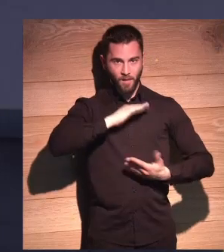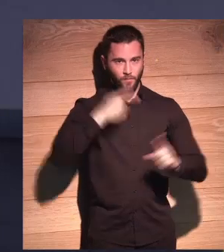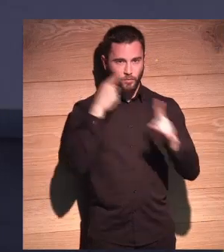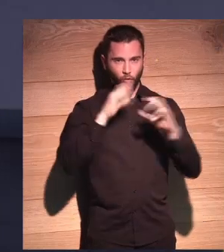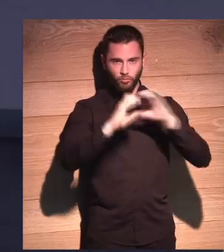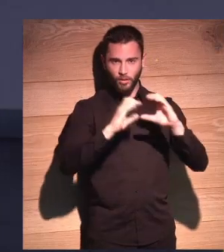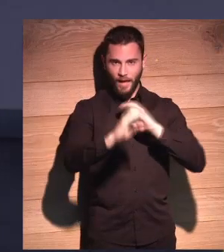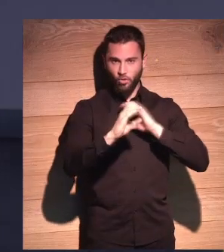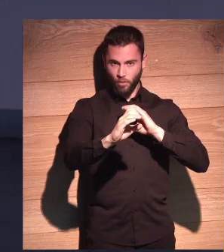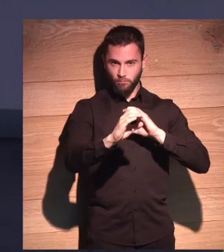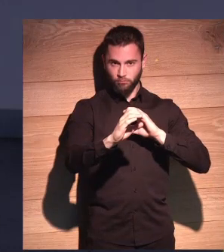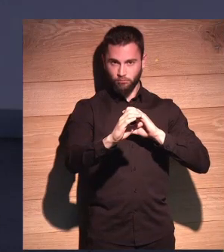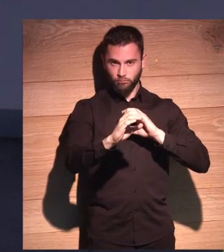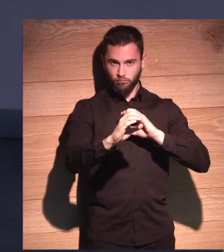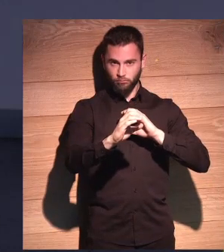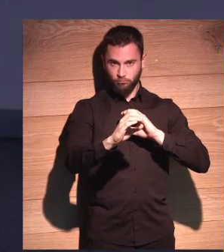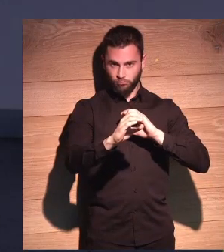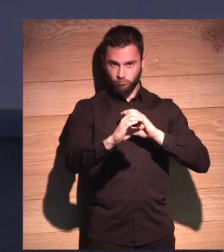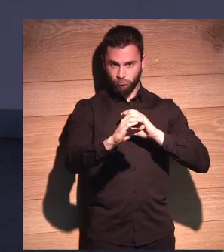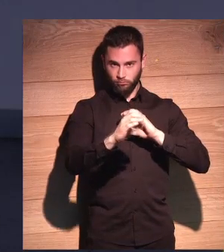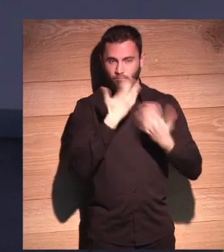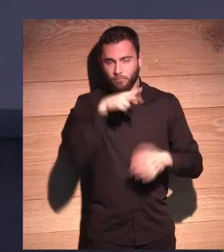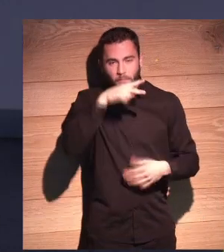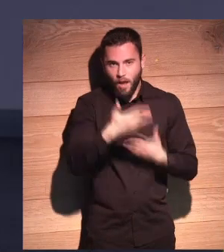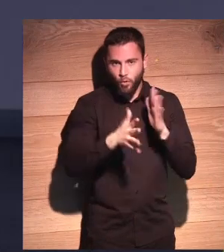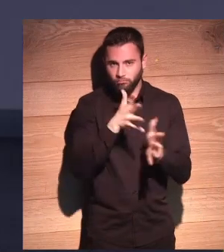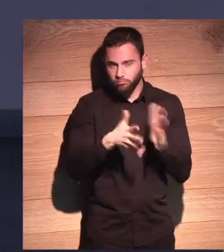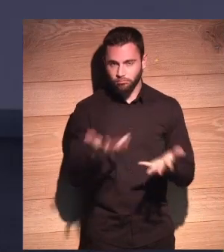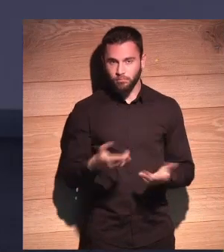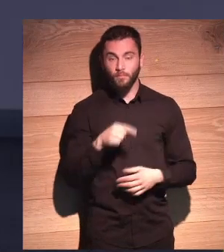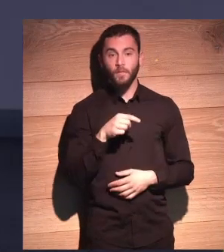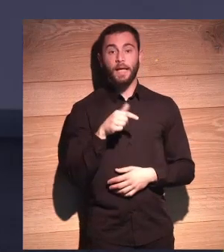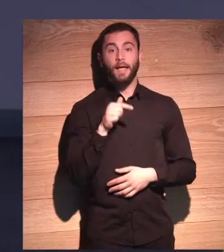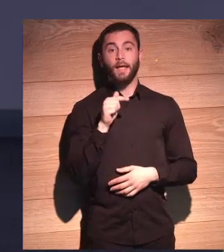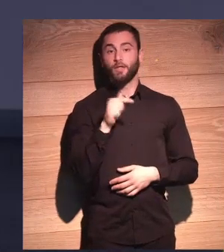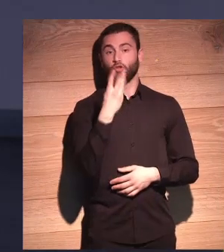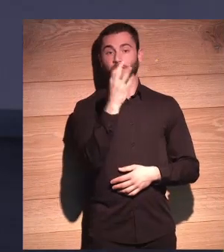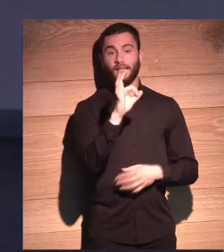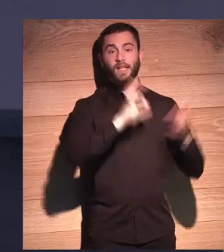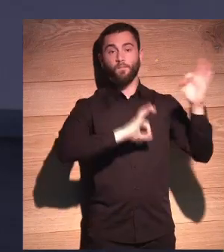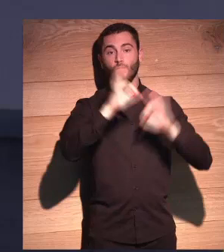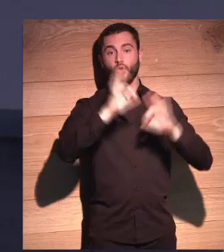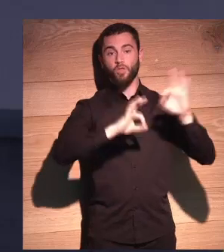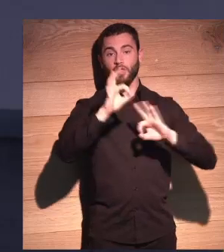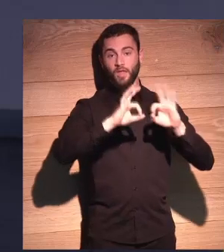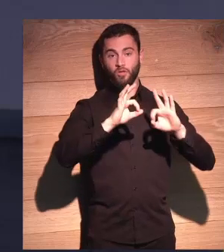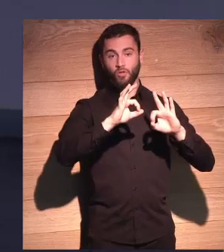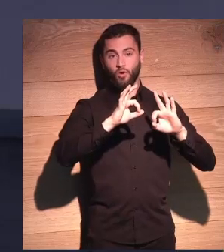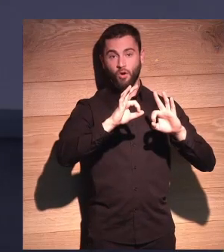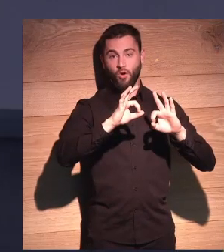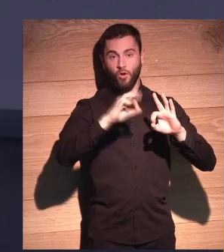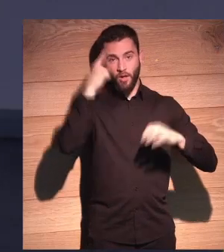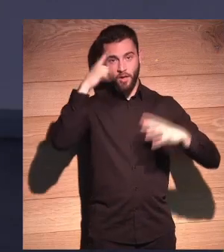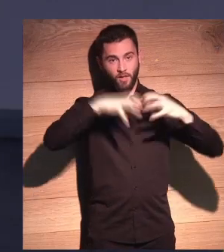de comunicación al hablar, es solo el 30% de la capacidad que